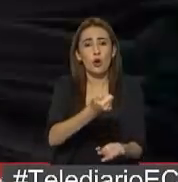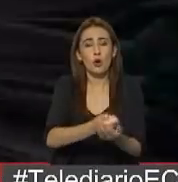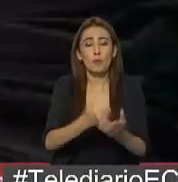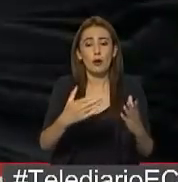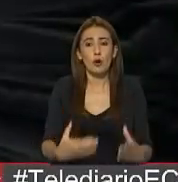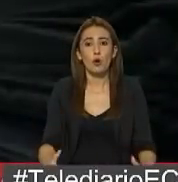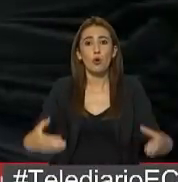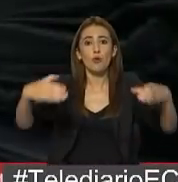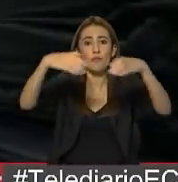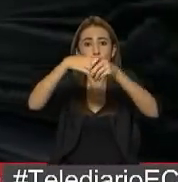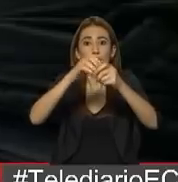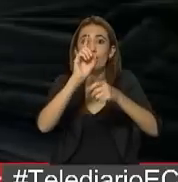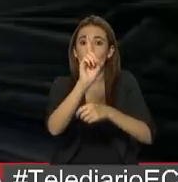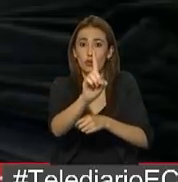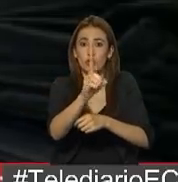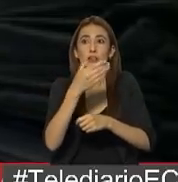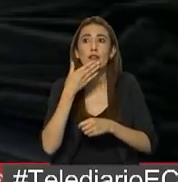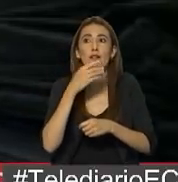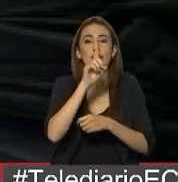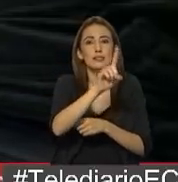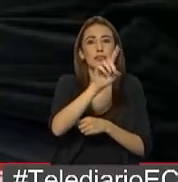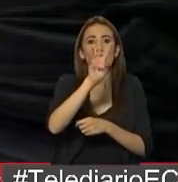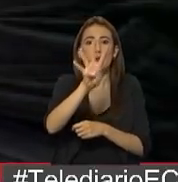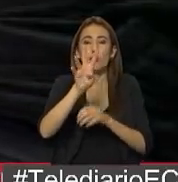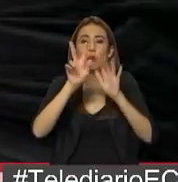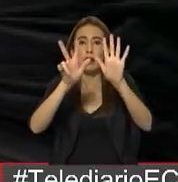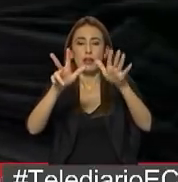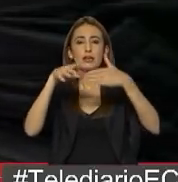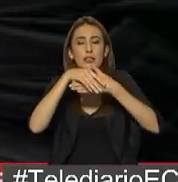bien por un valor unitario de